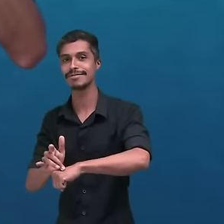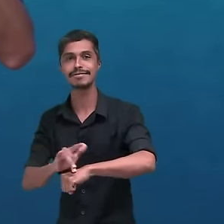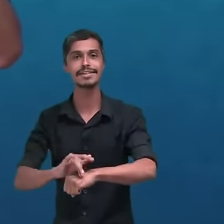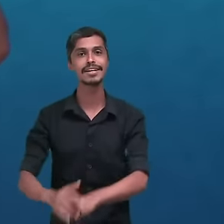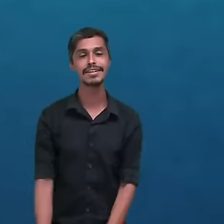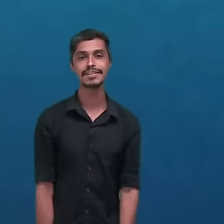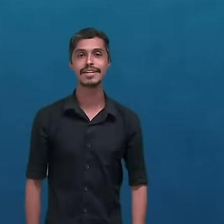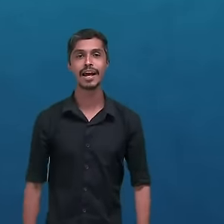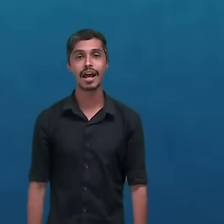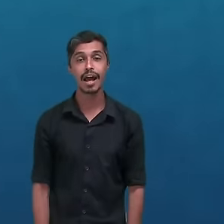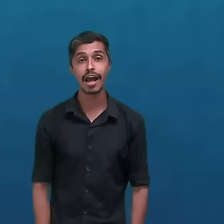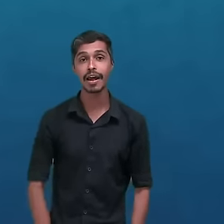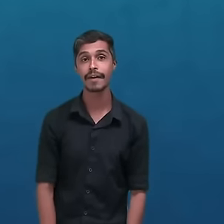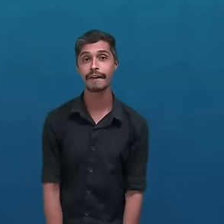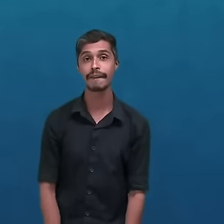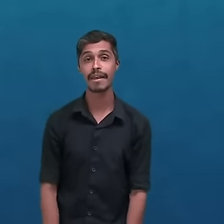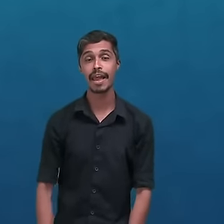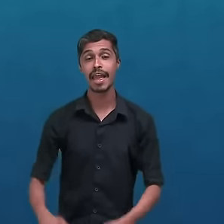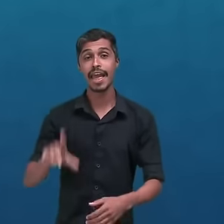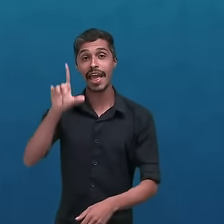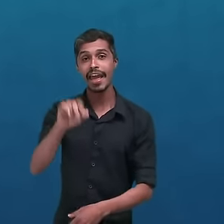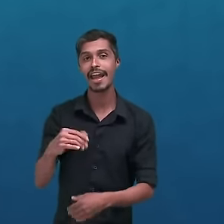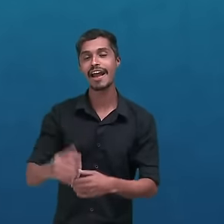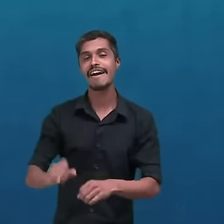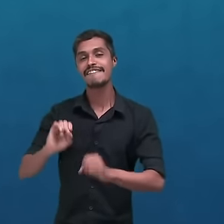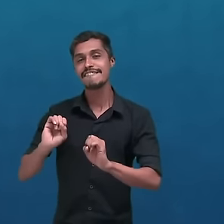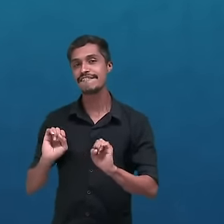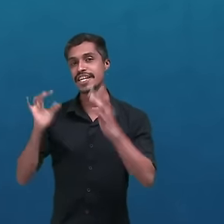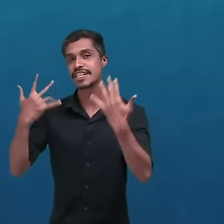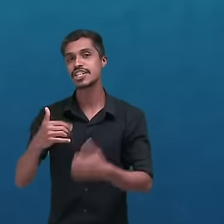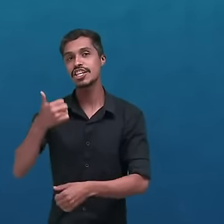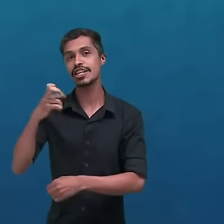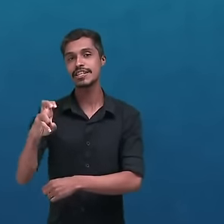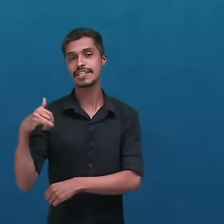Era fiesta de 15 años de mi filia.